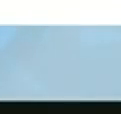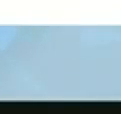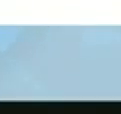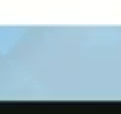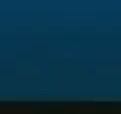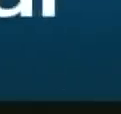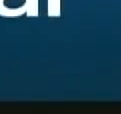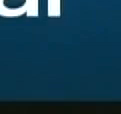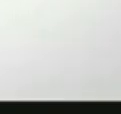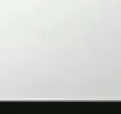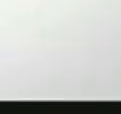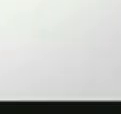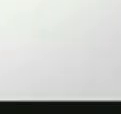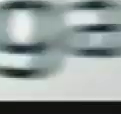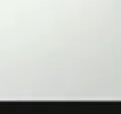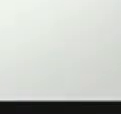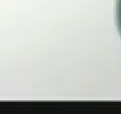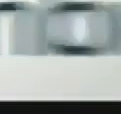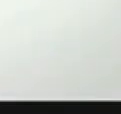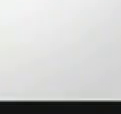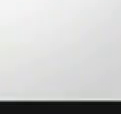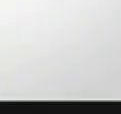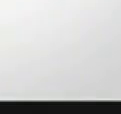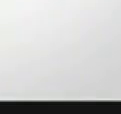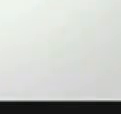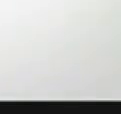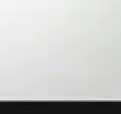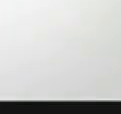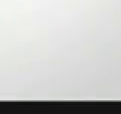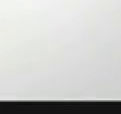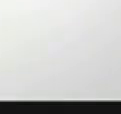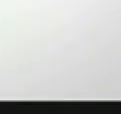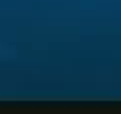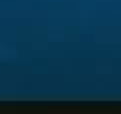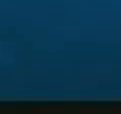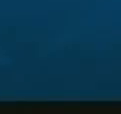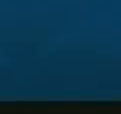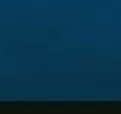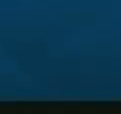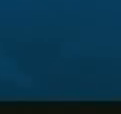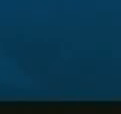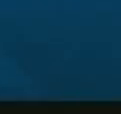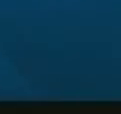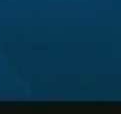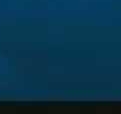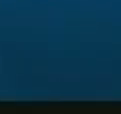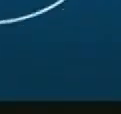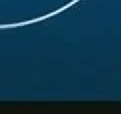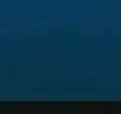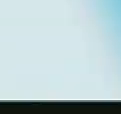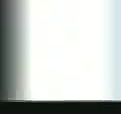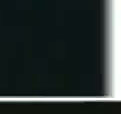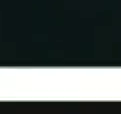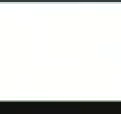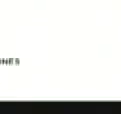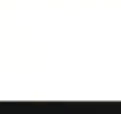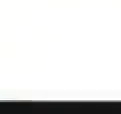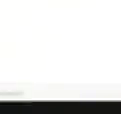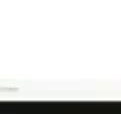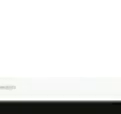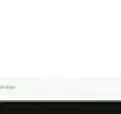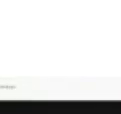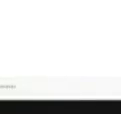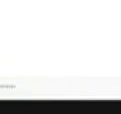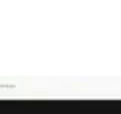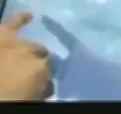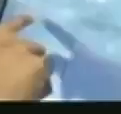billetera multimoneda para administrar, transar, cambiar, recibir y transferir en petro u otras criptos. Un explorador